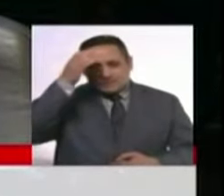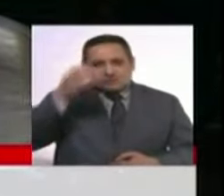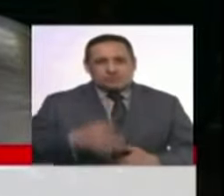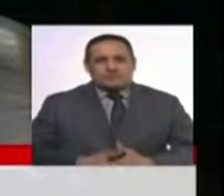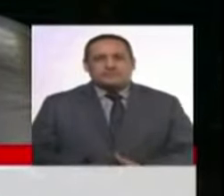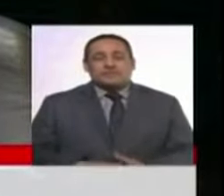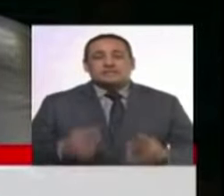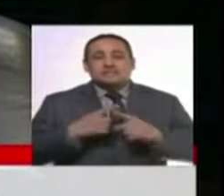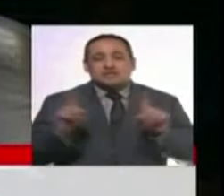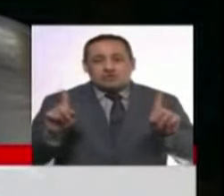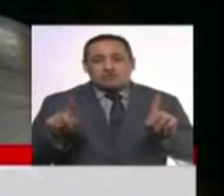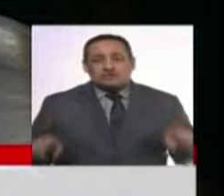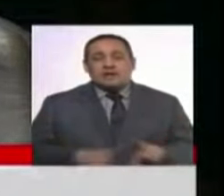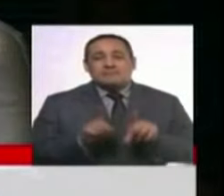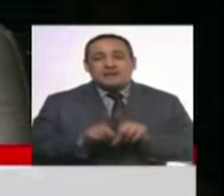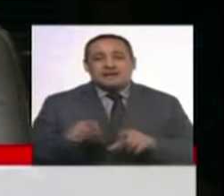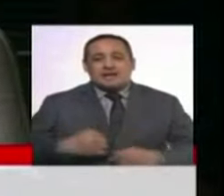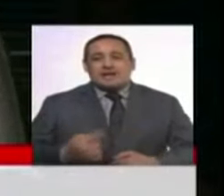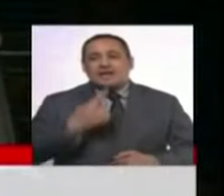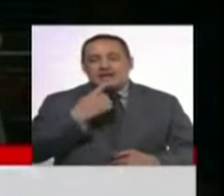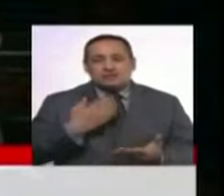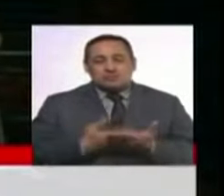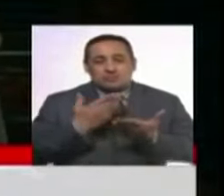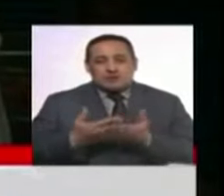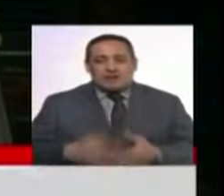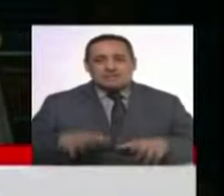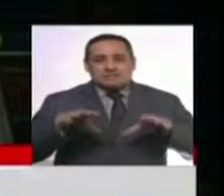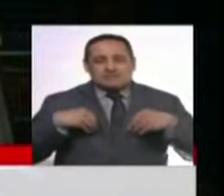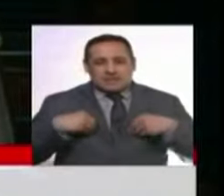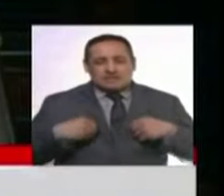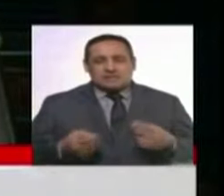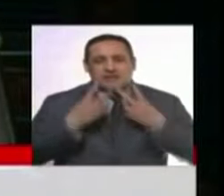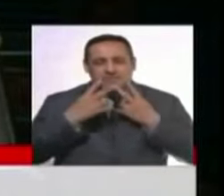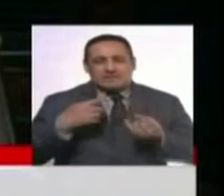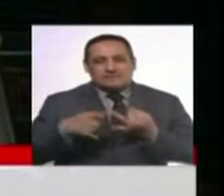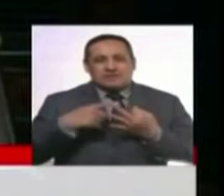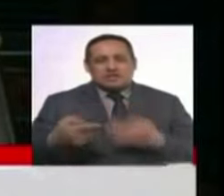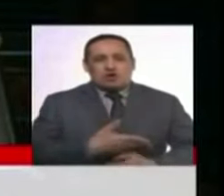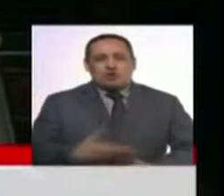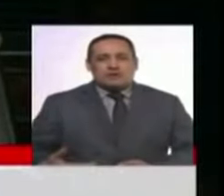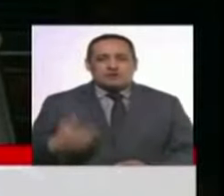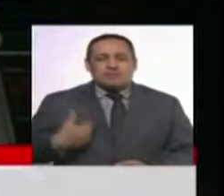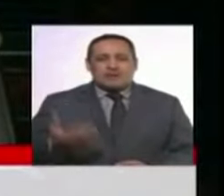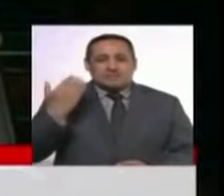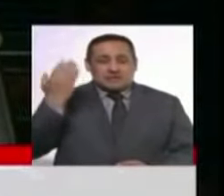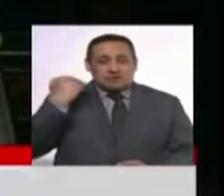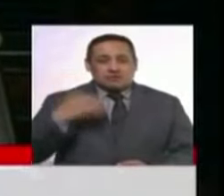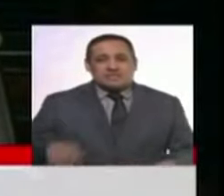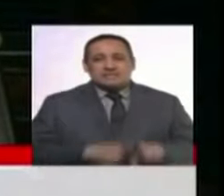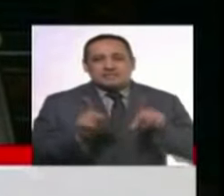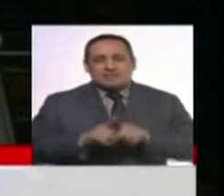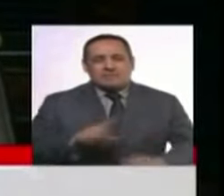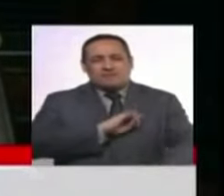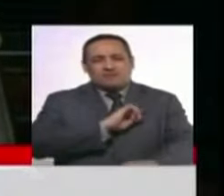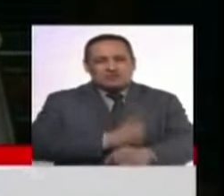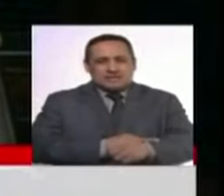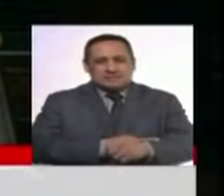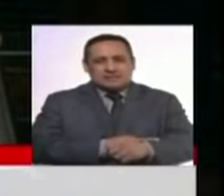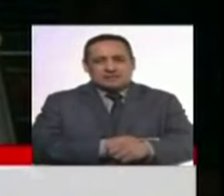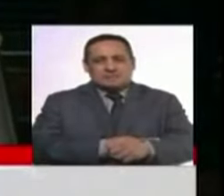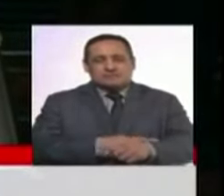si no son herencia de los gobiernos pasados y para fortalecer